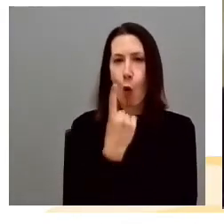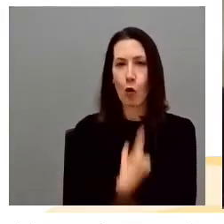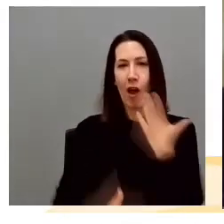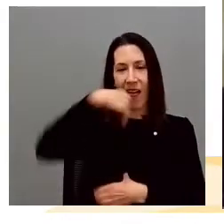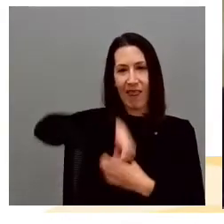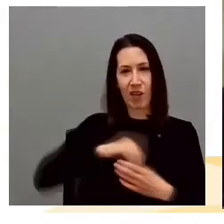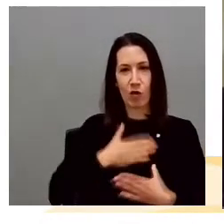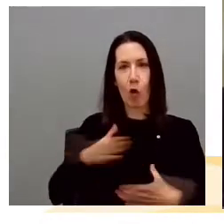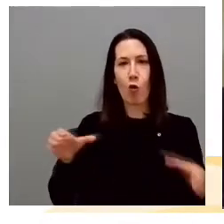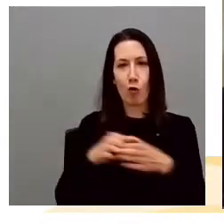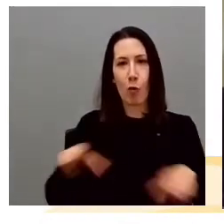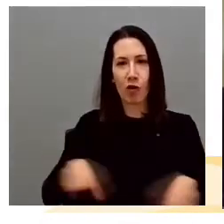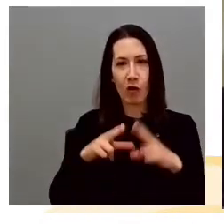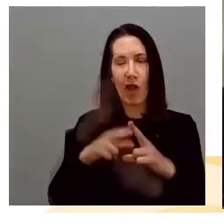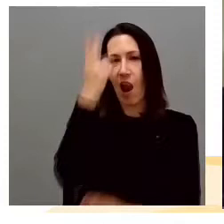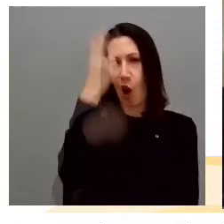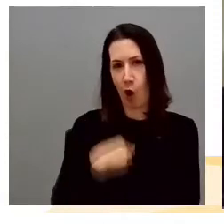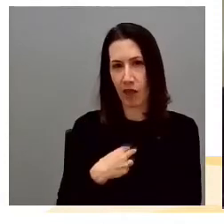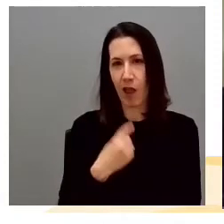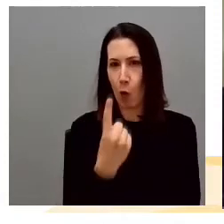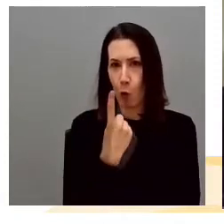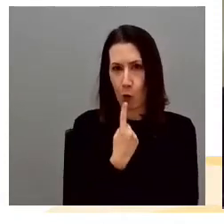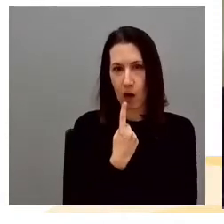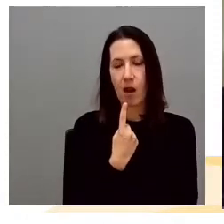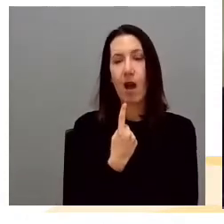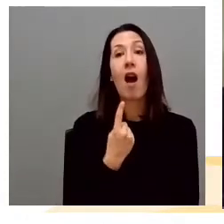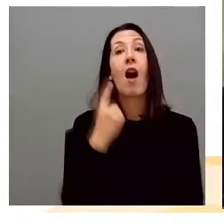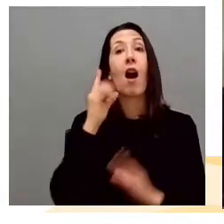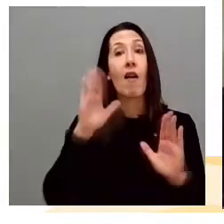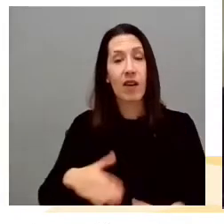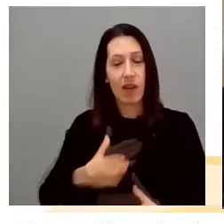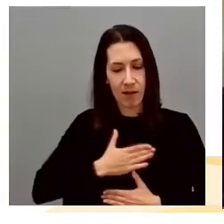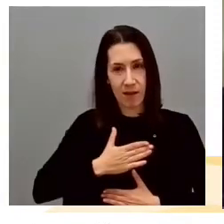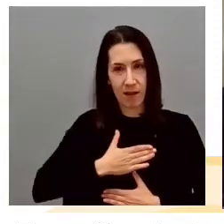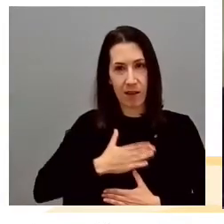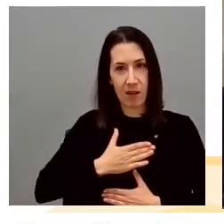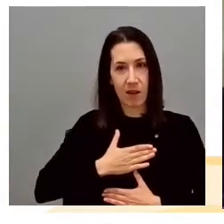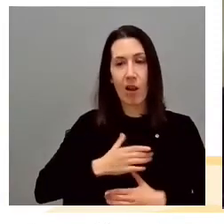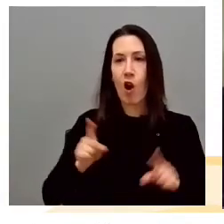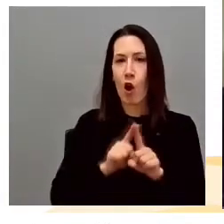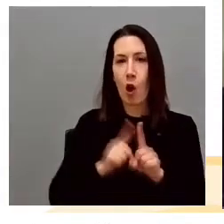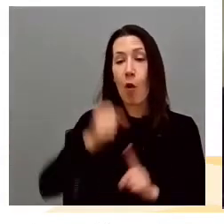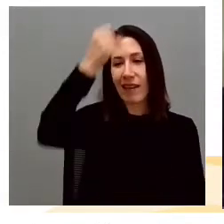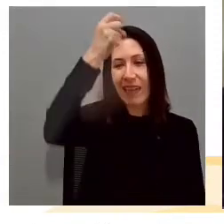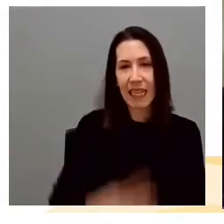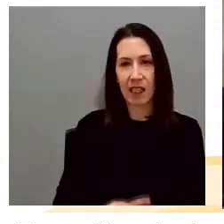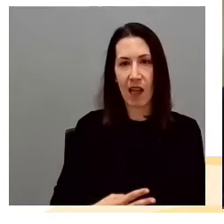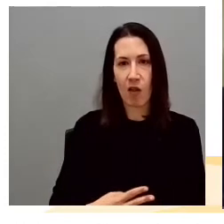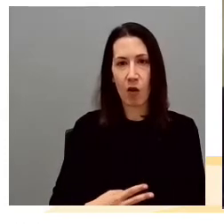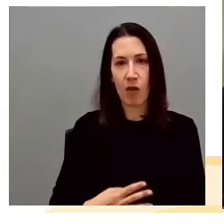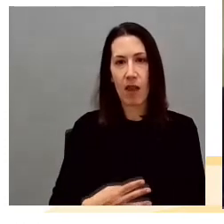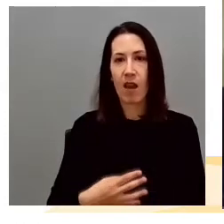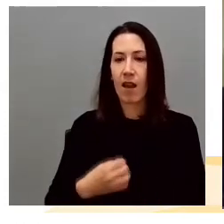en el Grupo Social 11. Eso nos ha convertido en el cuarto empleador no público